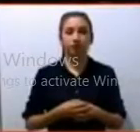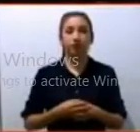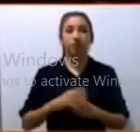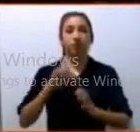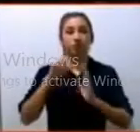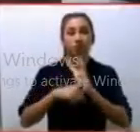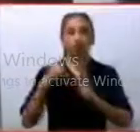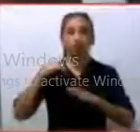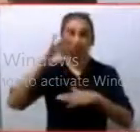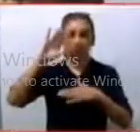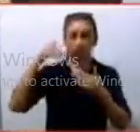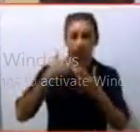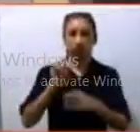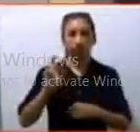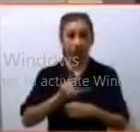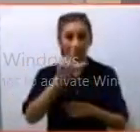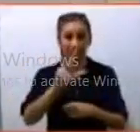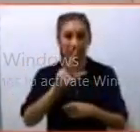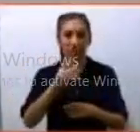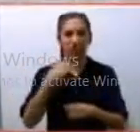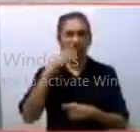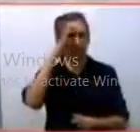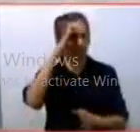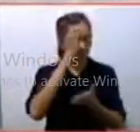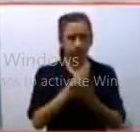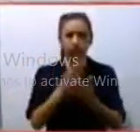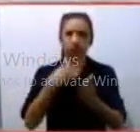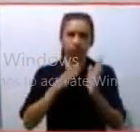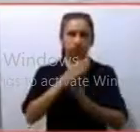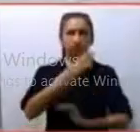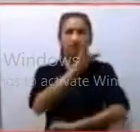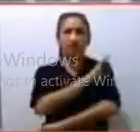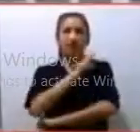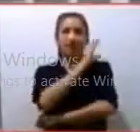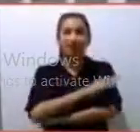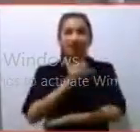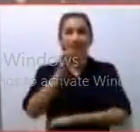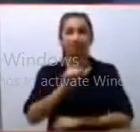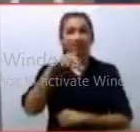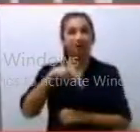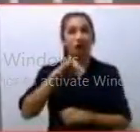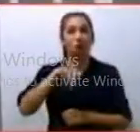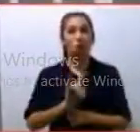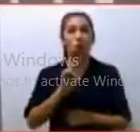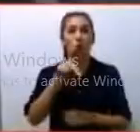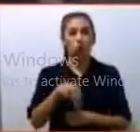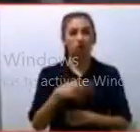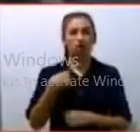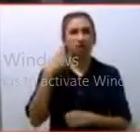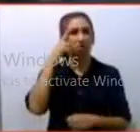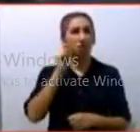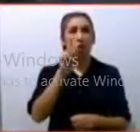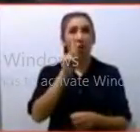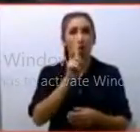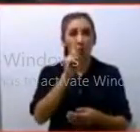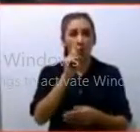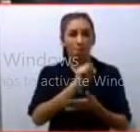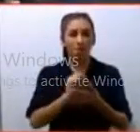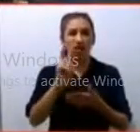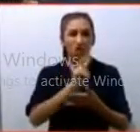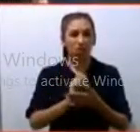Regresé la tercera vez, decidida a irme a la clínica San Juan de Dios porque conocía. No voy a entrar por un mes, 2 meses, ni 3 meses, ni medio